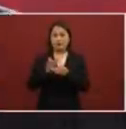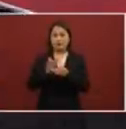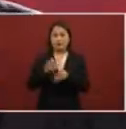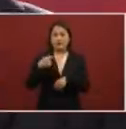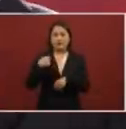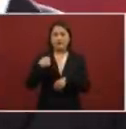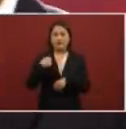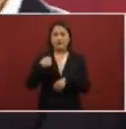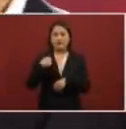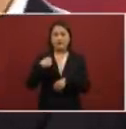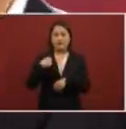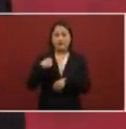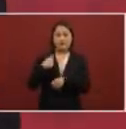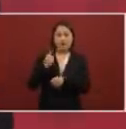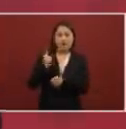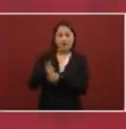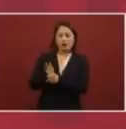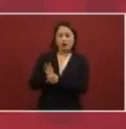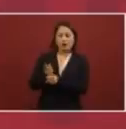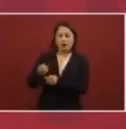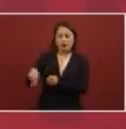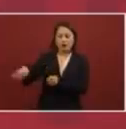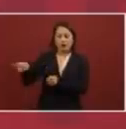defensores del modelo neoliberal